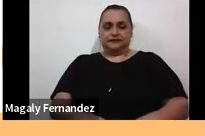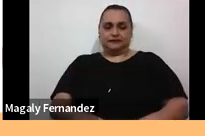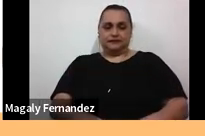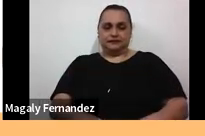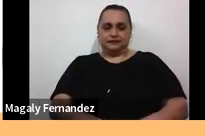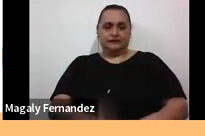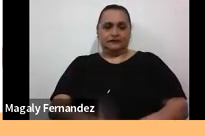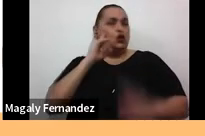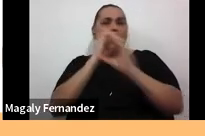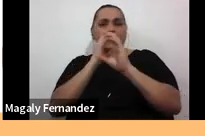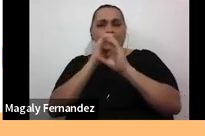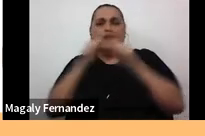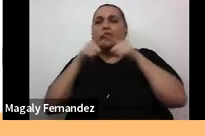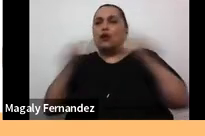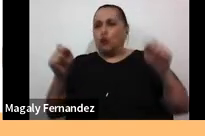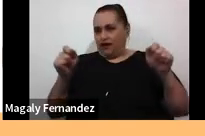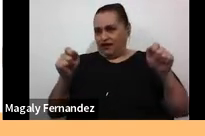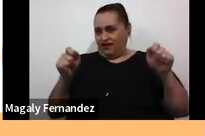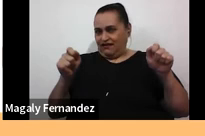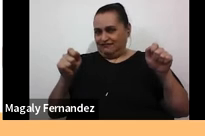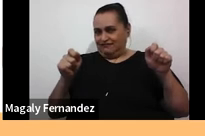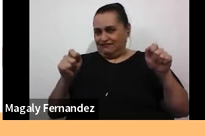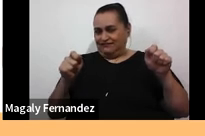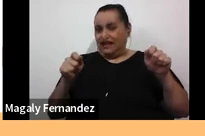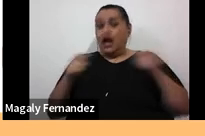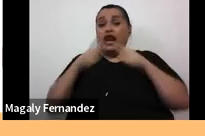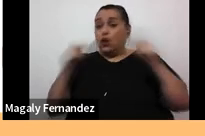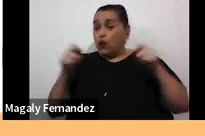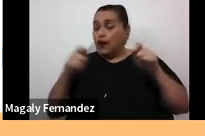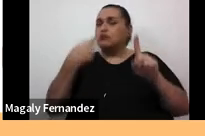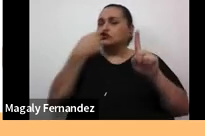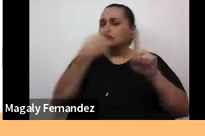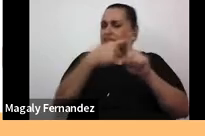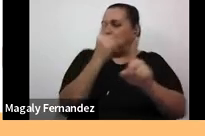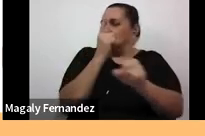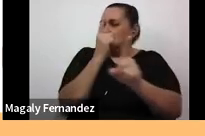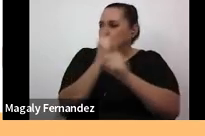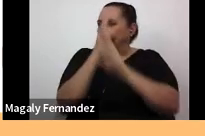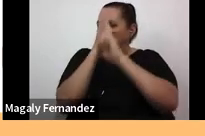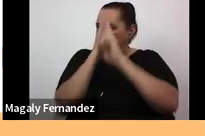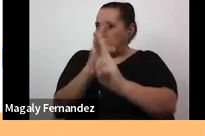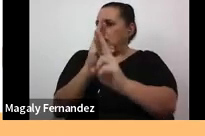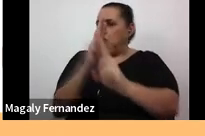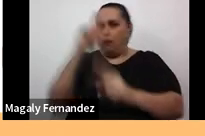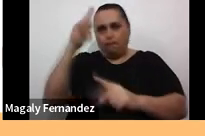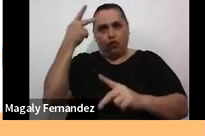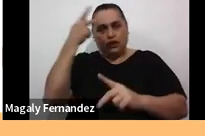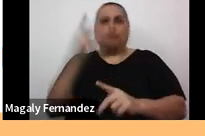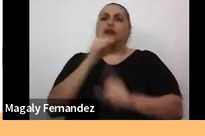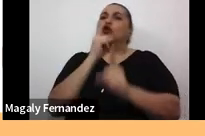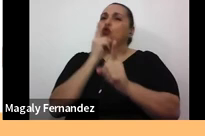cuidar nuestro lenguaje de manera que el mismo sea positivo asertivo respetuoso y políticamente correcto